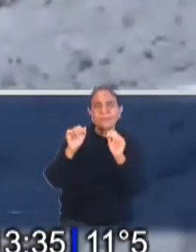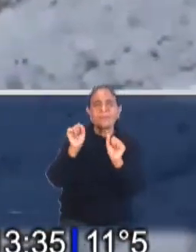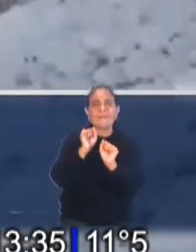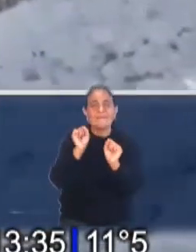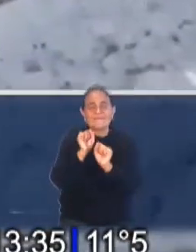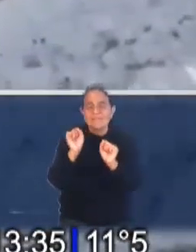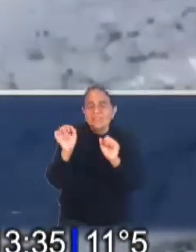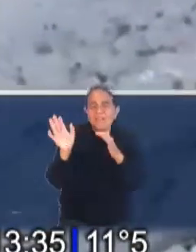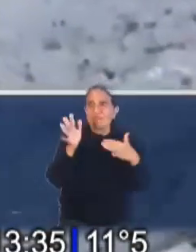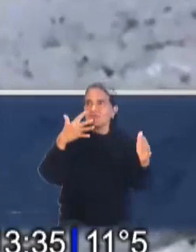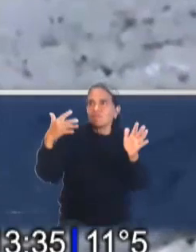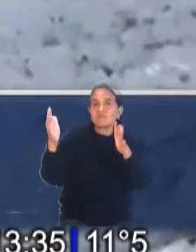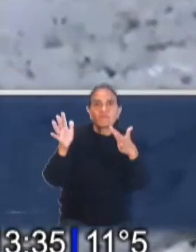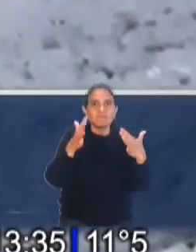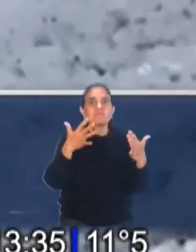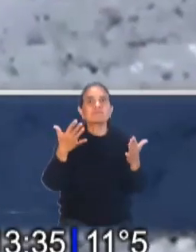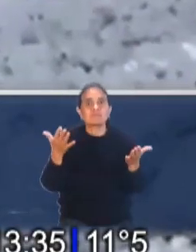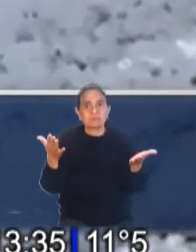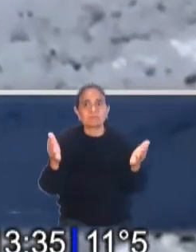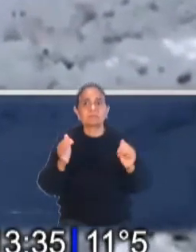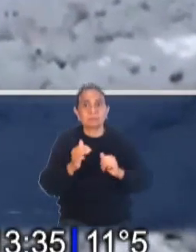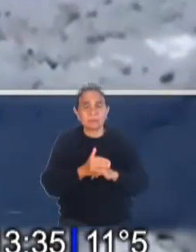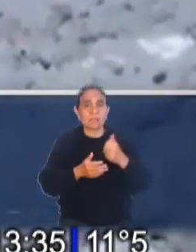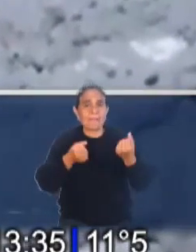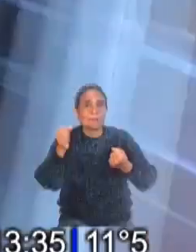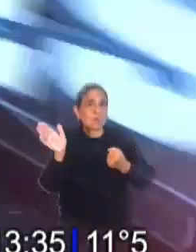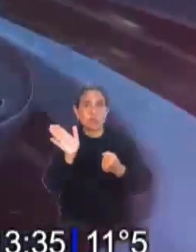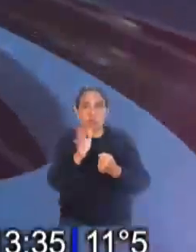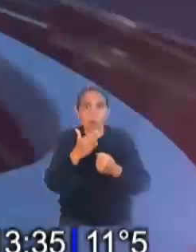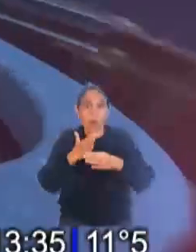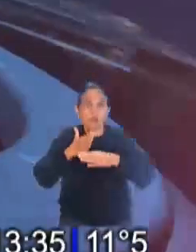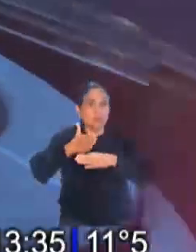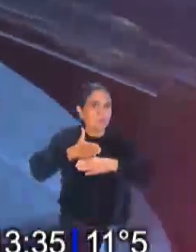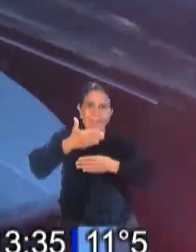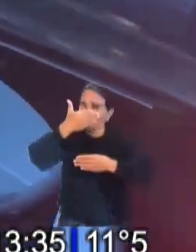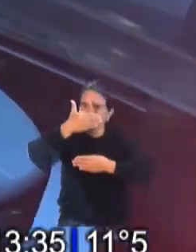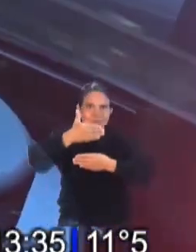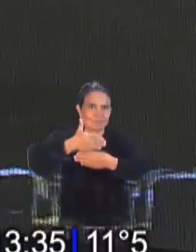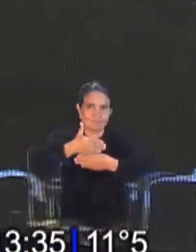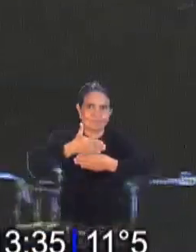viento. La medida alcanza a todo tipo de vehículos.